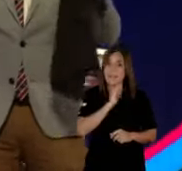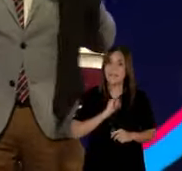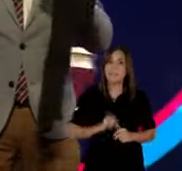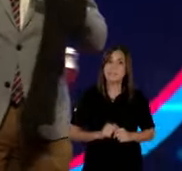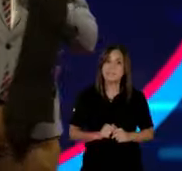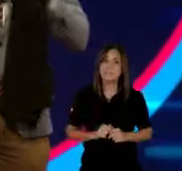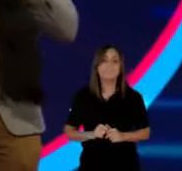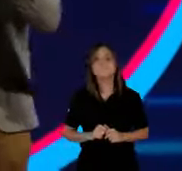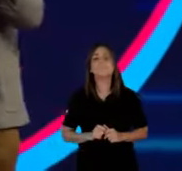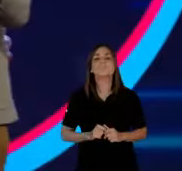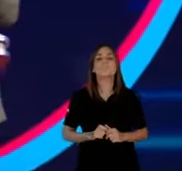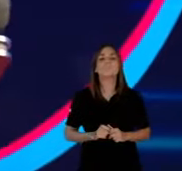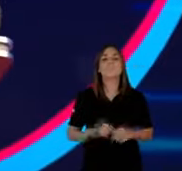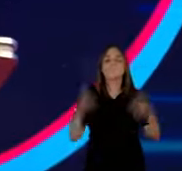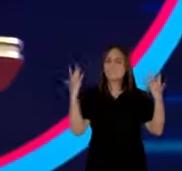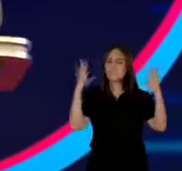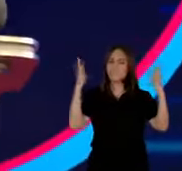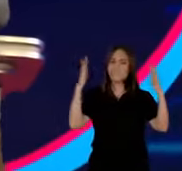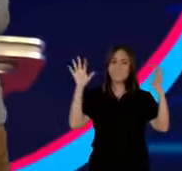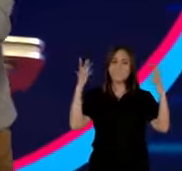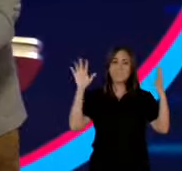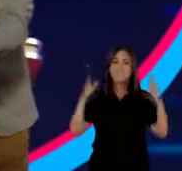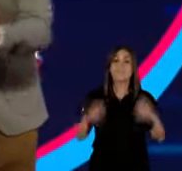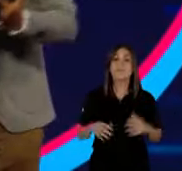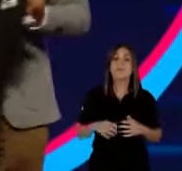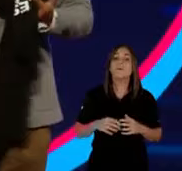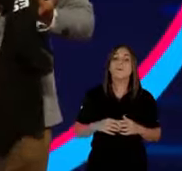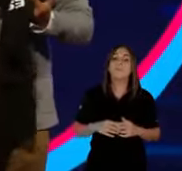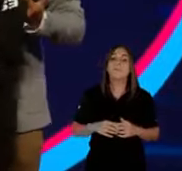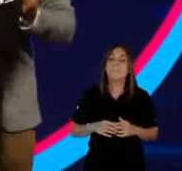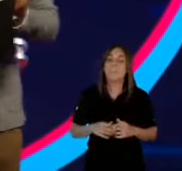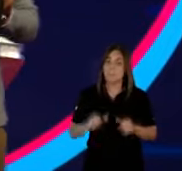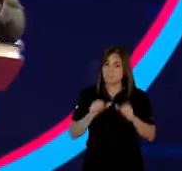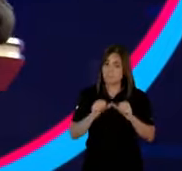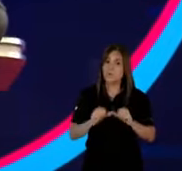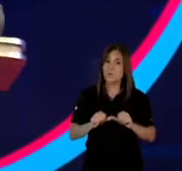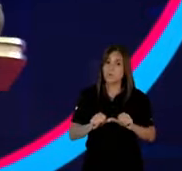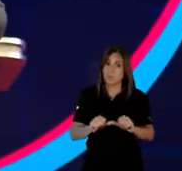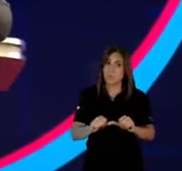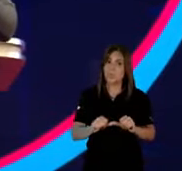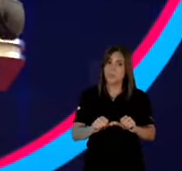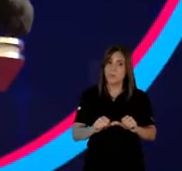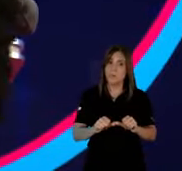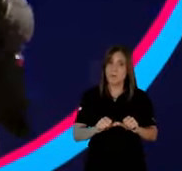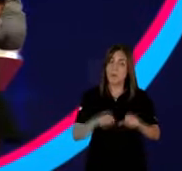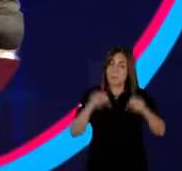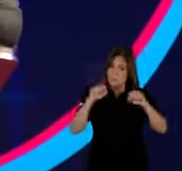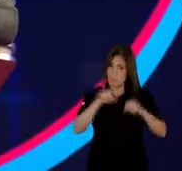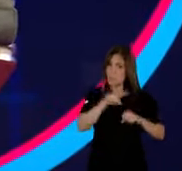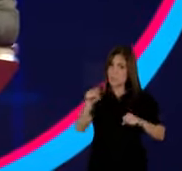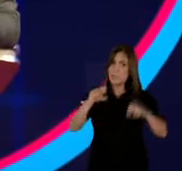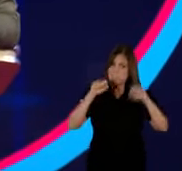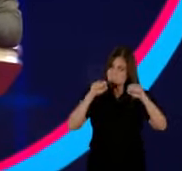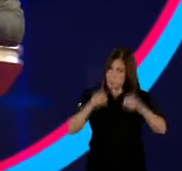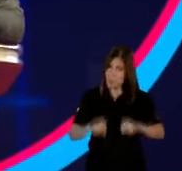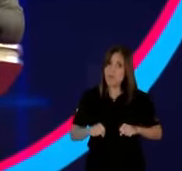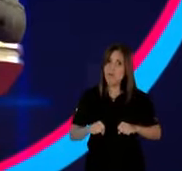Sobre 200 y hay espacio. Ayer hicimos la reunión aquí en live y gente